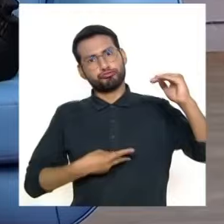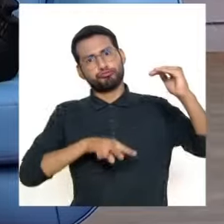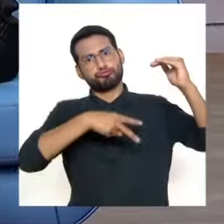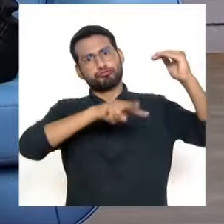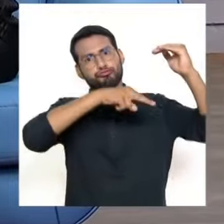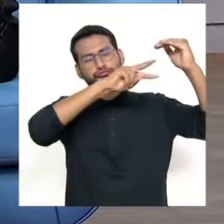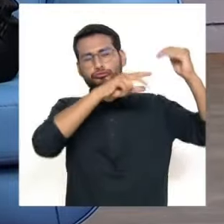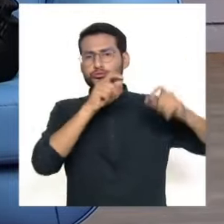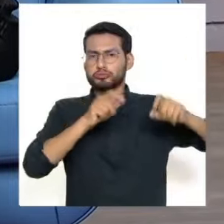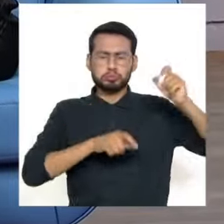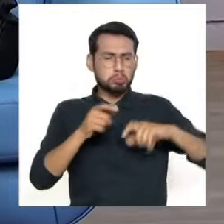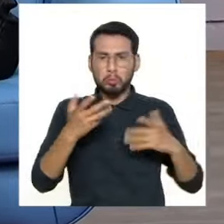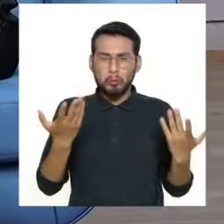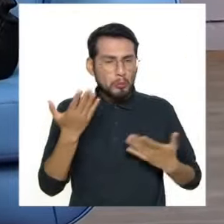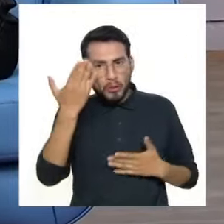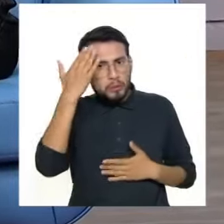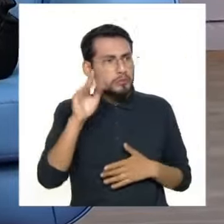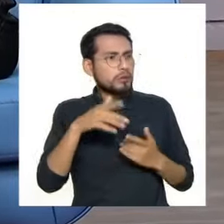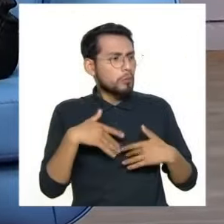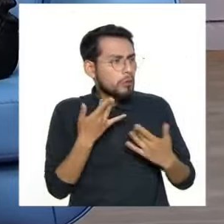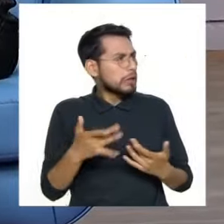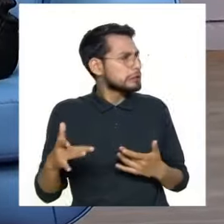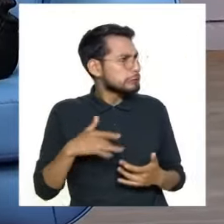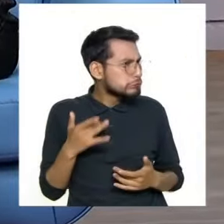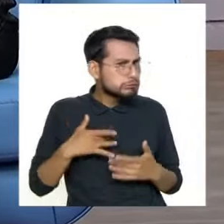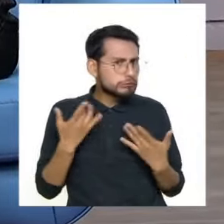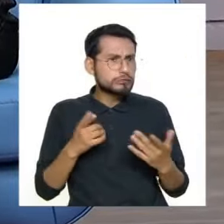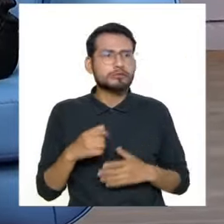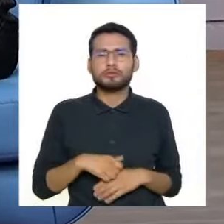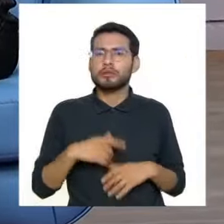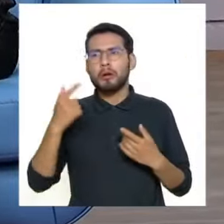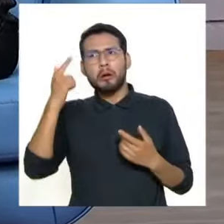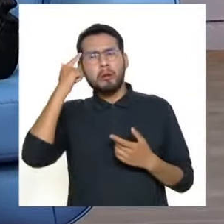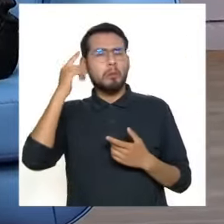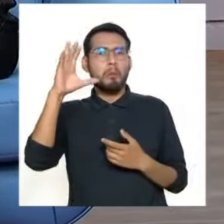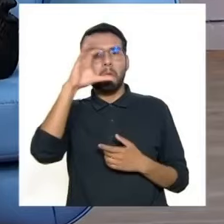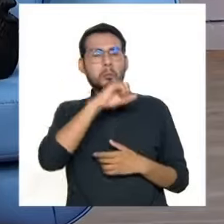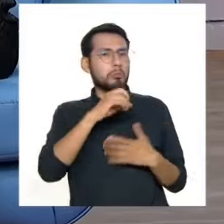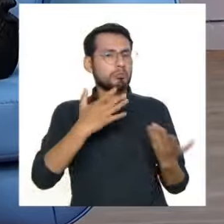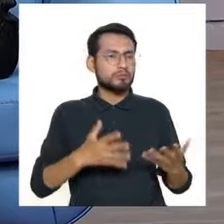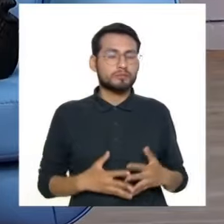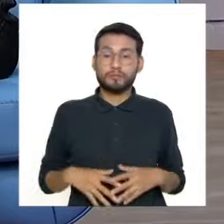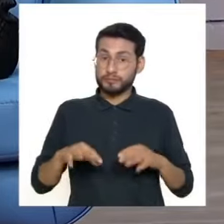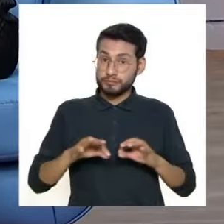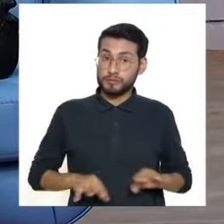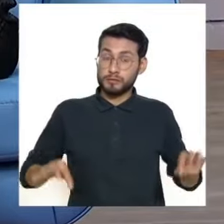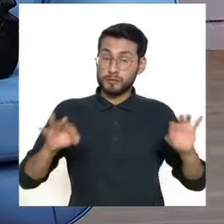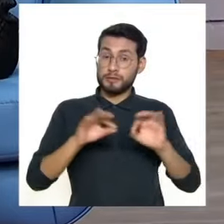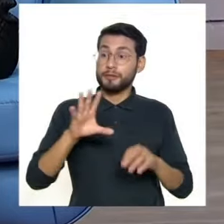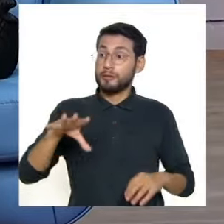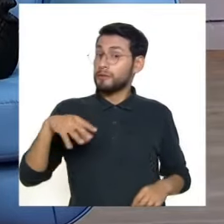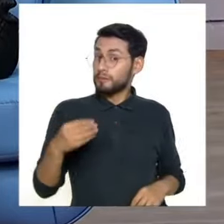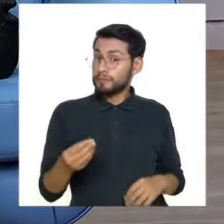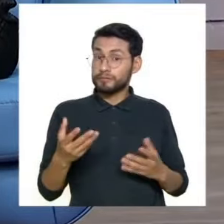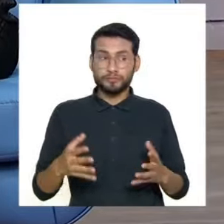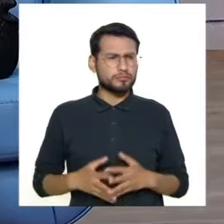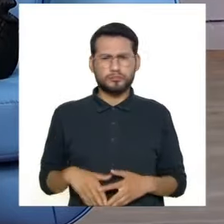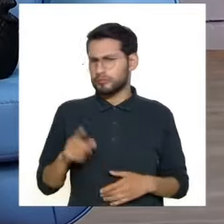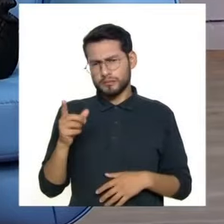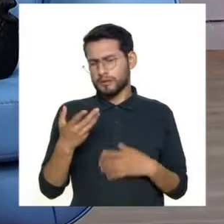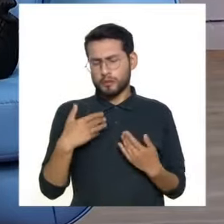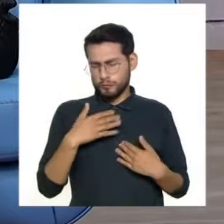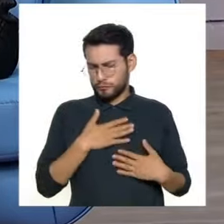y mucha gente no conoce acerca de su sintomatología es más no tiene todavía en el radar y es muy importante porque tiene que ver mucho no solamente